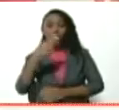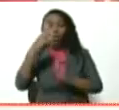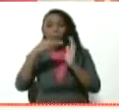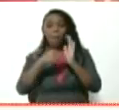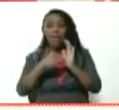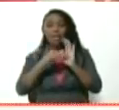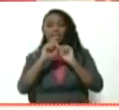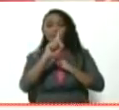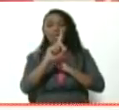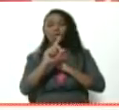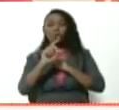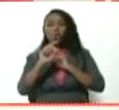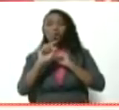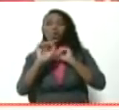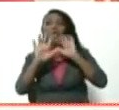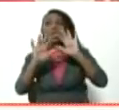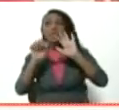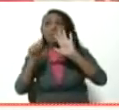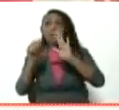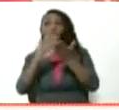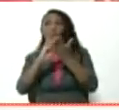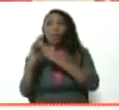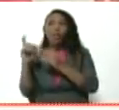2116 comunidades registradas,